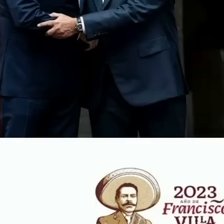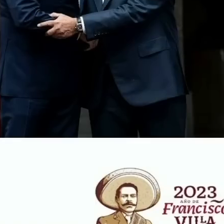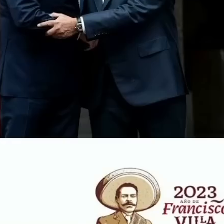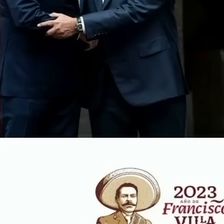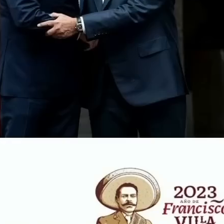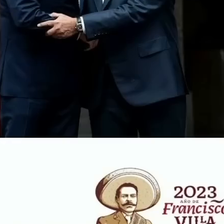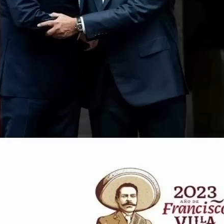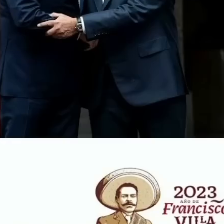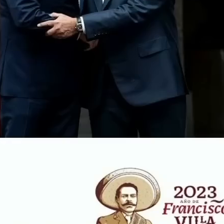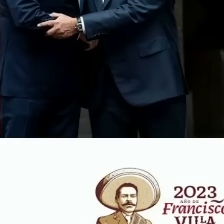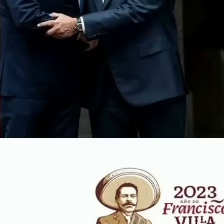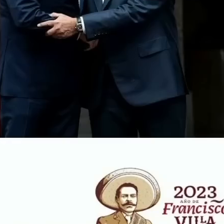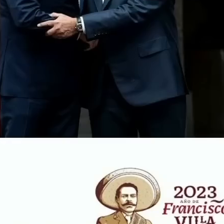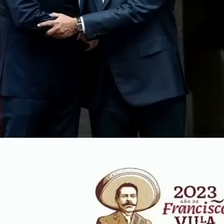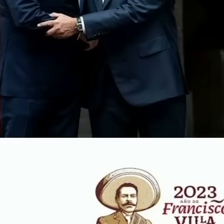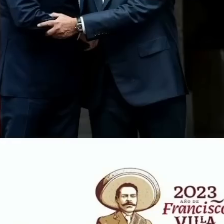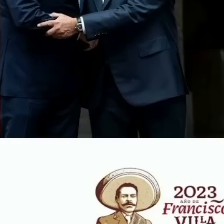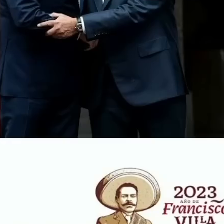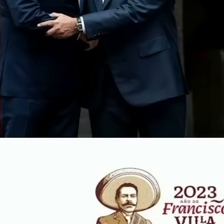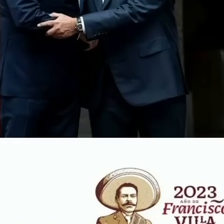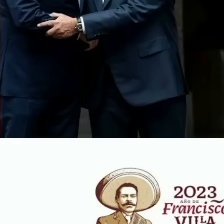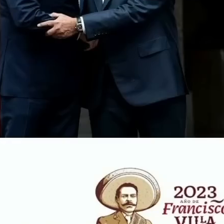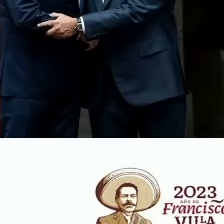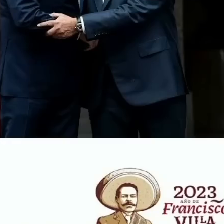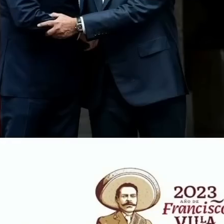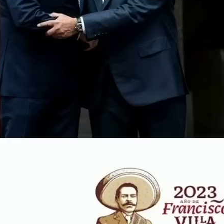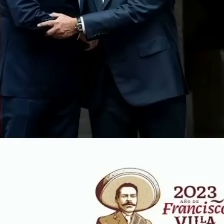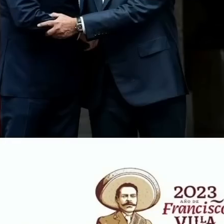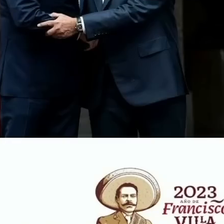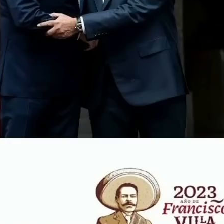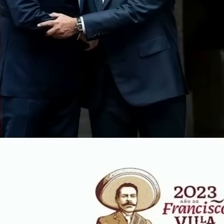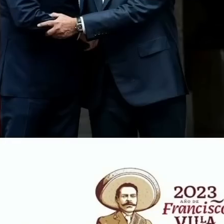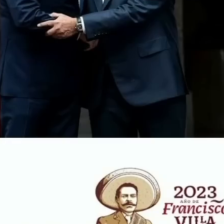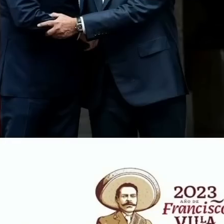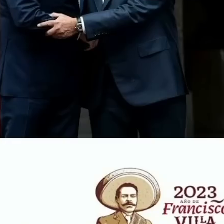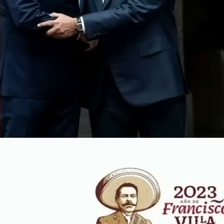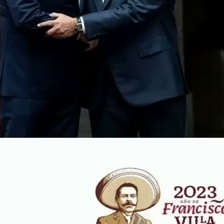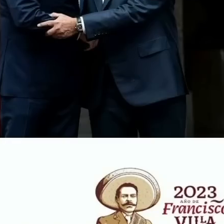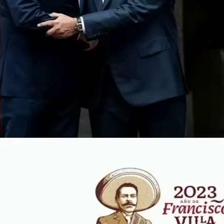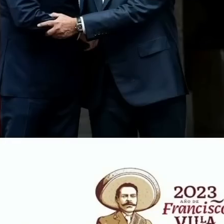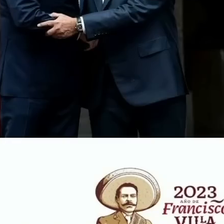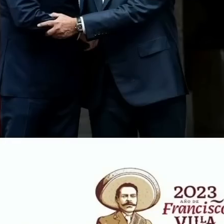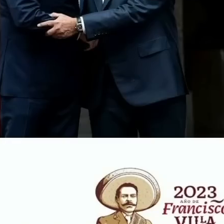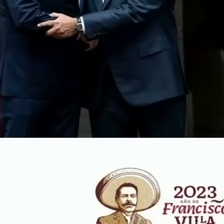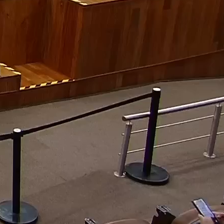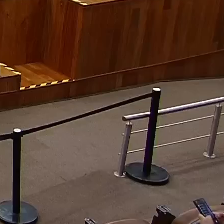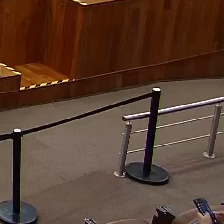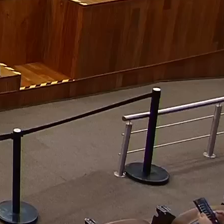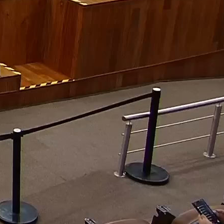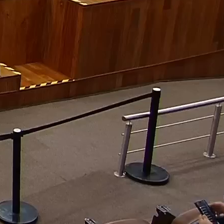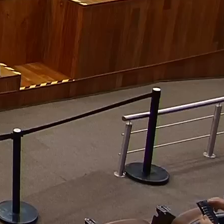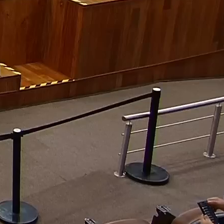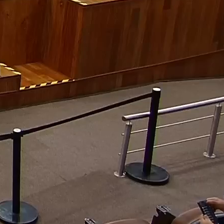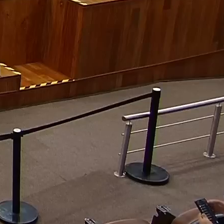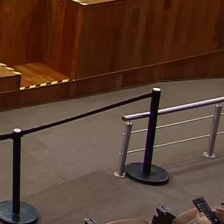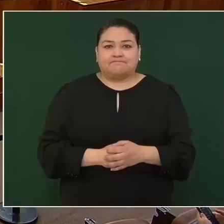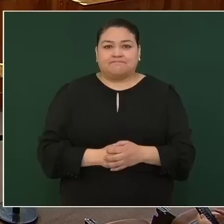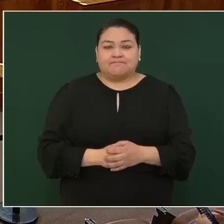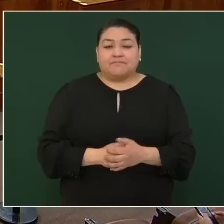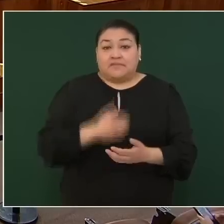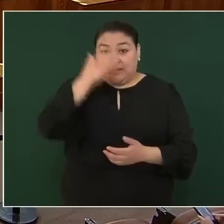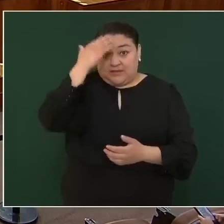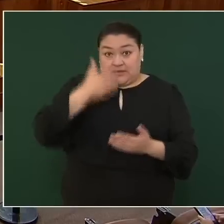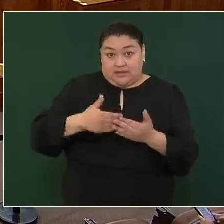Salvador. Se preguntarán ustedes, bueno, ¿y por qué yo reporto eso? Porque el presidente López Obrador en cada mesa que nos hemos sentado